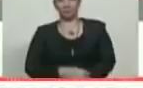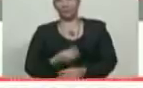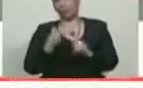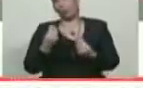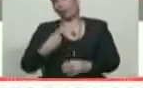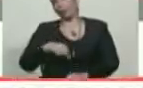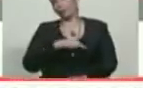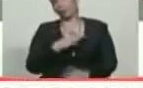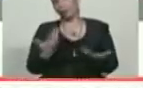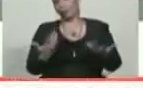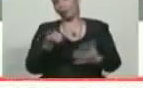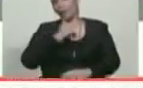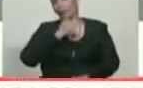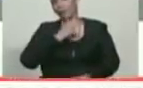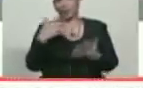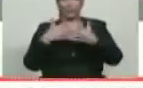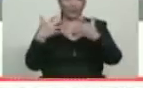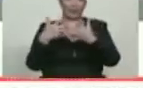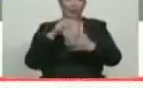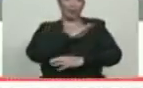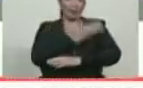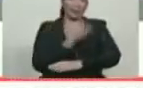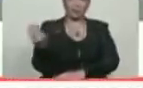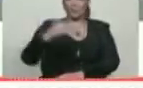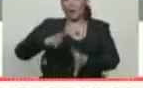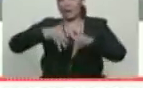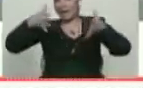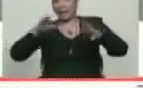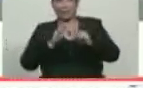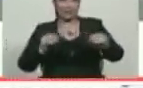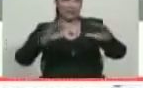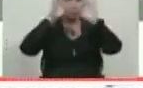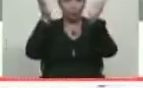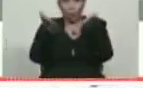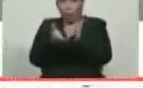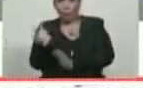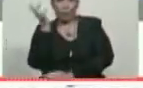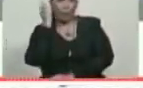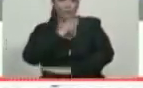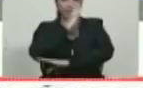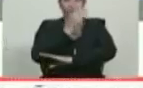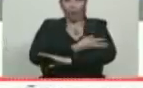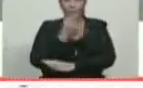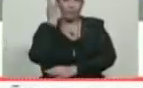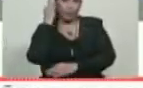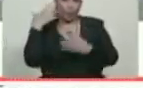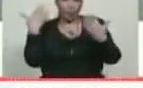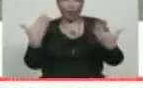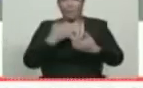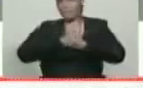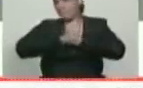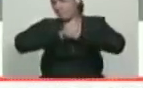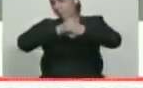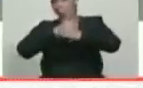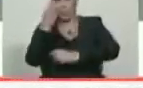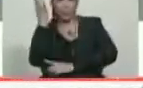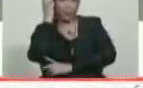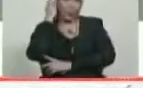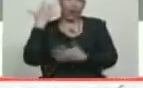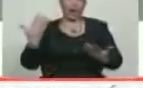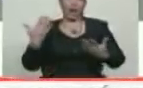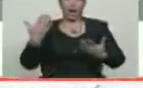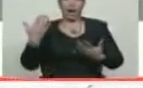De una guerra si tenemos la fuerza más grande de la tierra y del mundo, que es la fuerza de la mujer, el amor de la mujer,